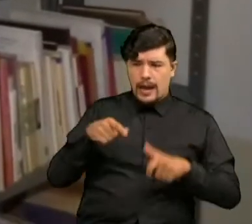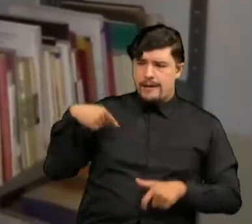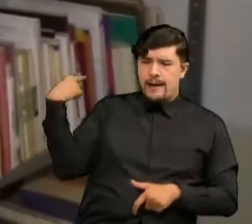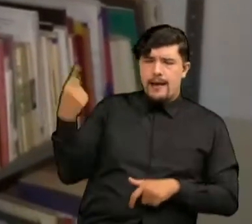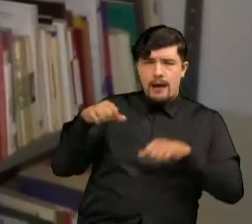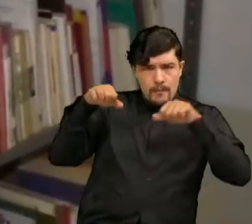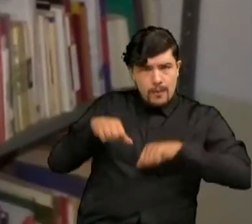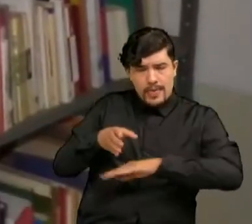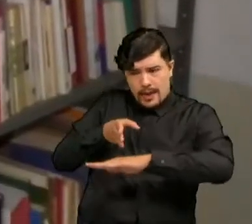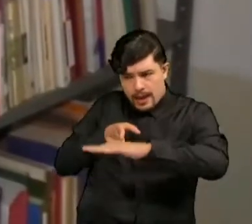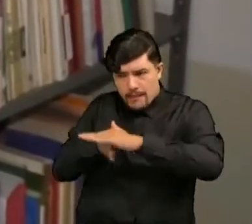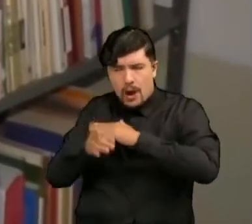y la cultura en la región